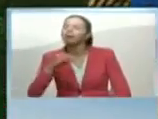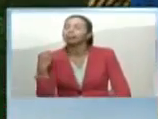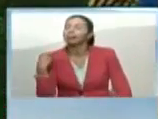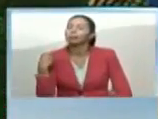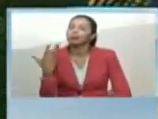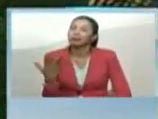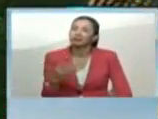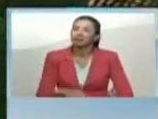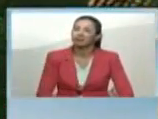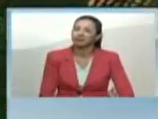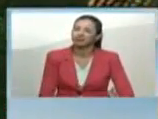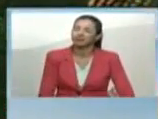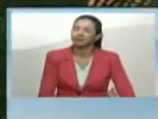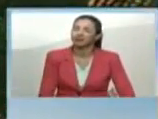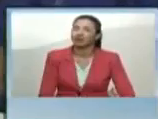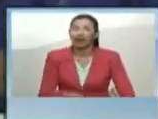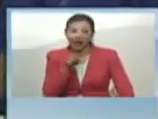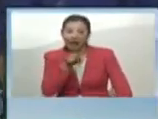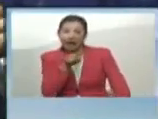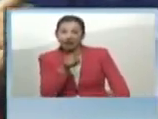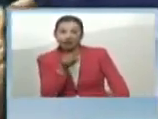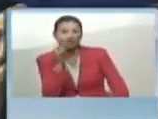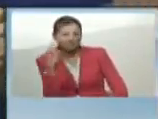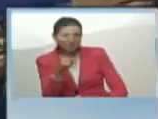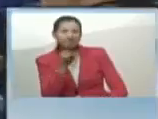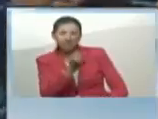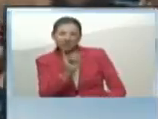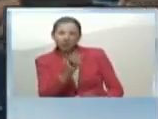Bueno, ahí